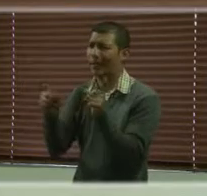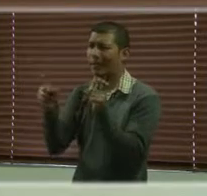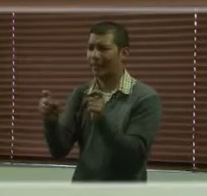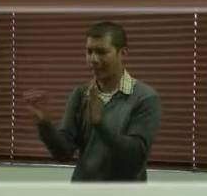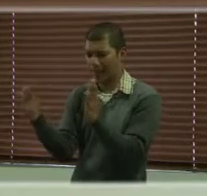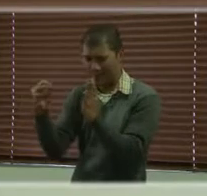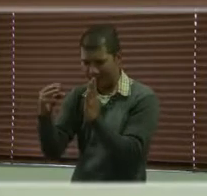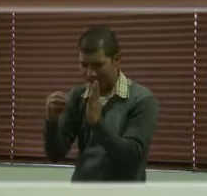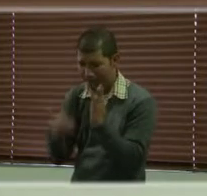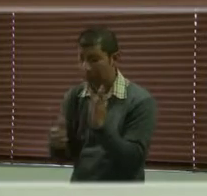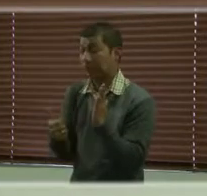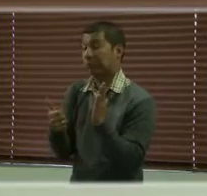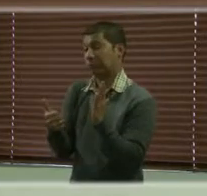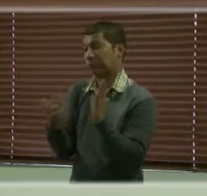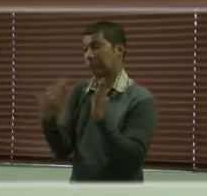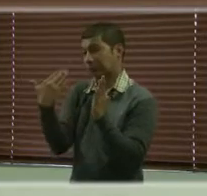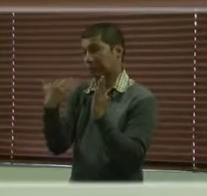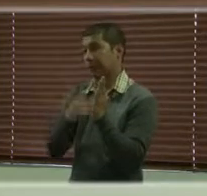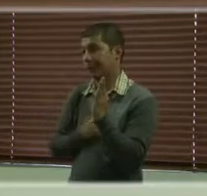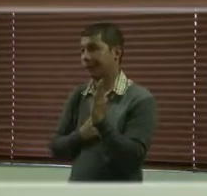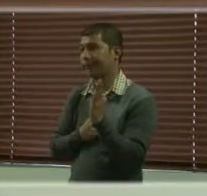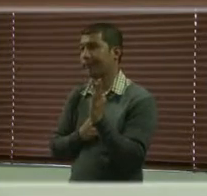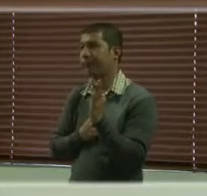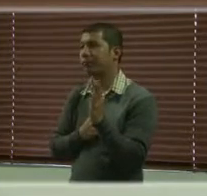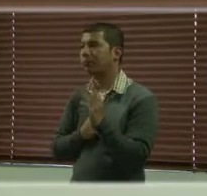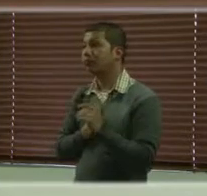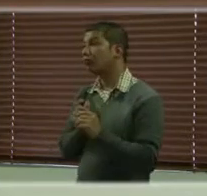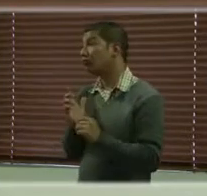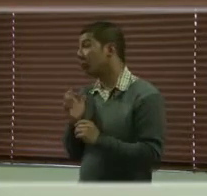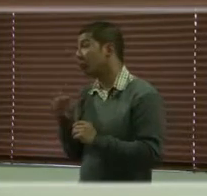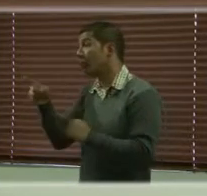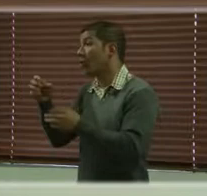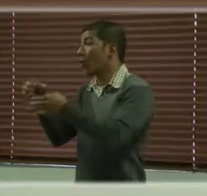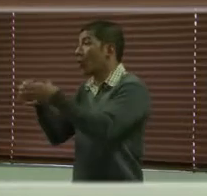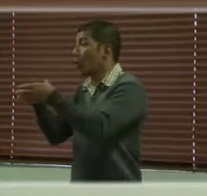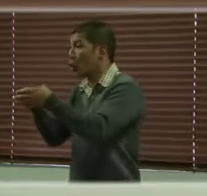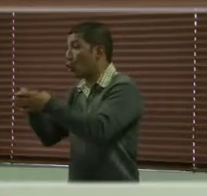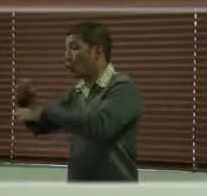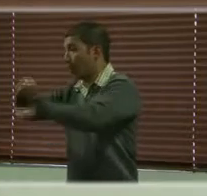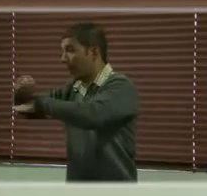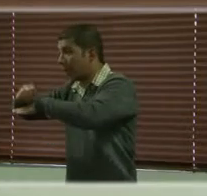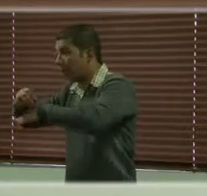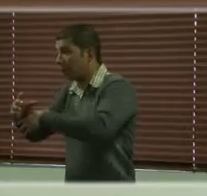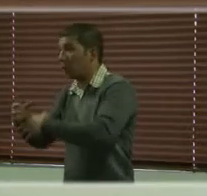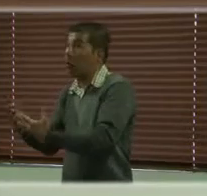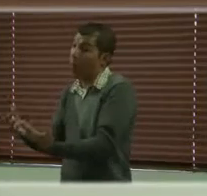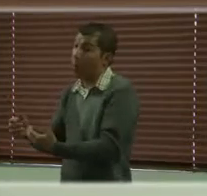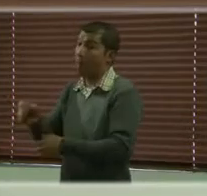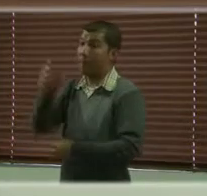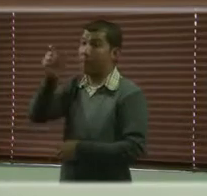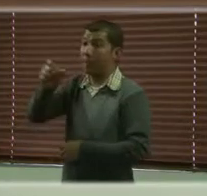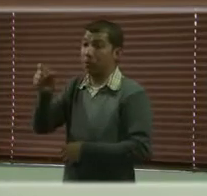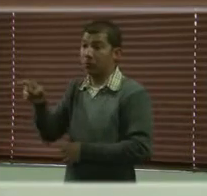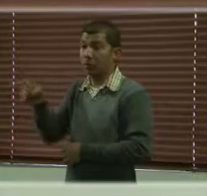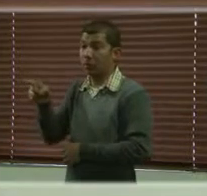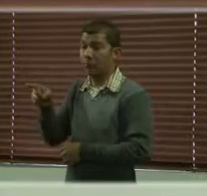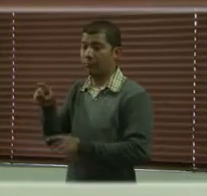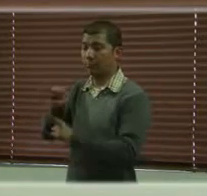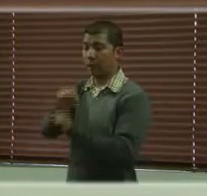útil y una reunión presencial es difícil pero no es imposible de hecho